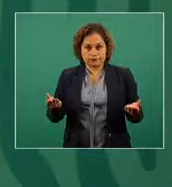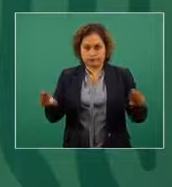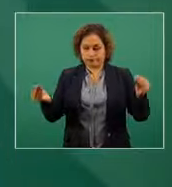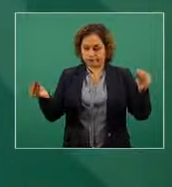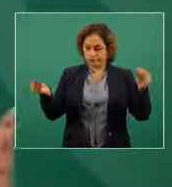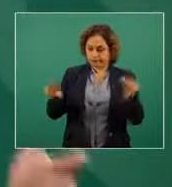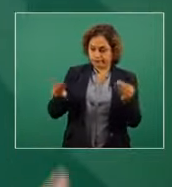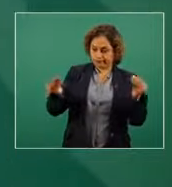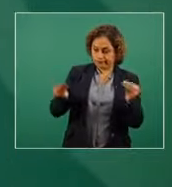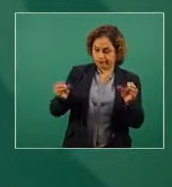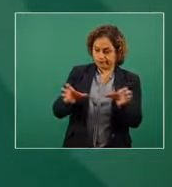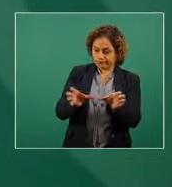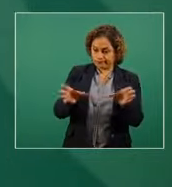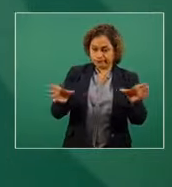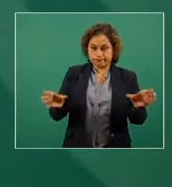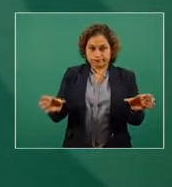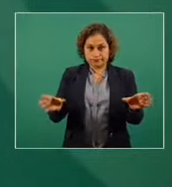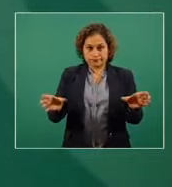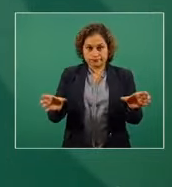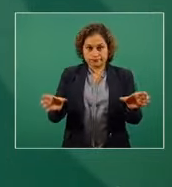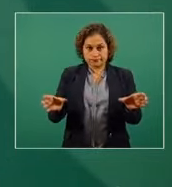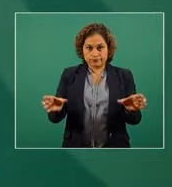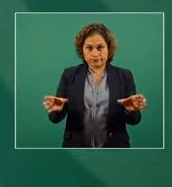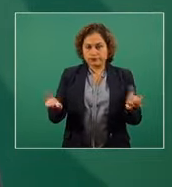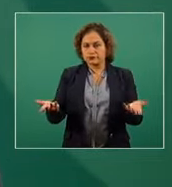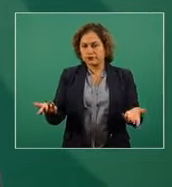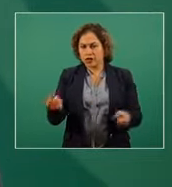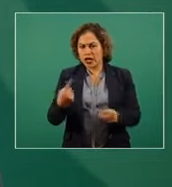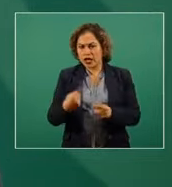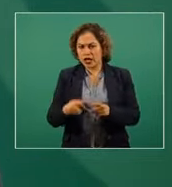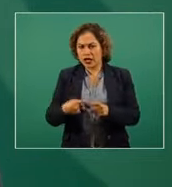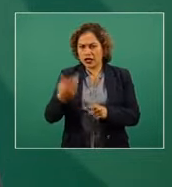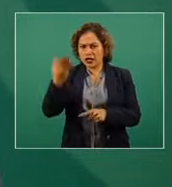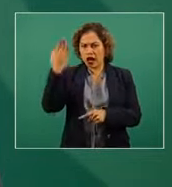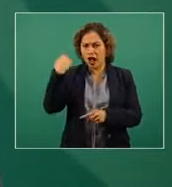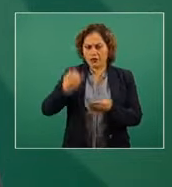Entonces, ¿quiénes llevaron a cabo las privatizaciones?